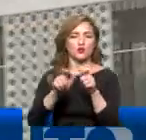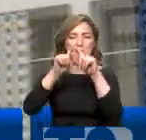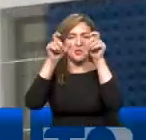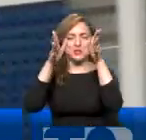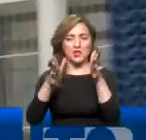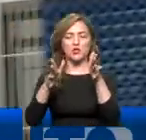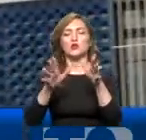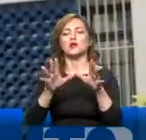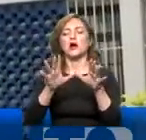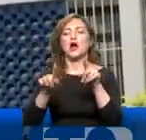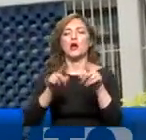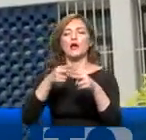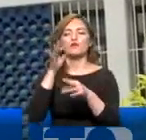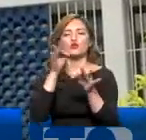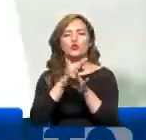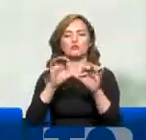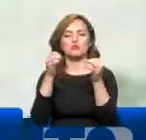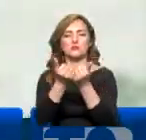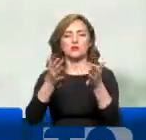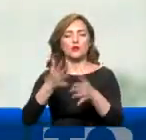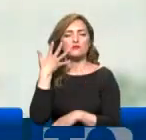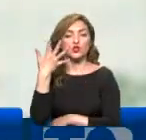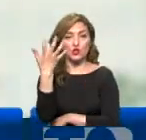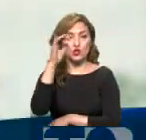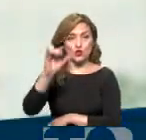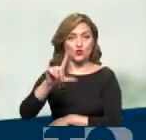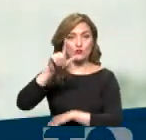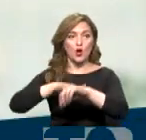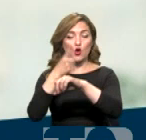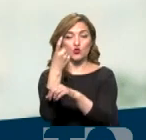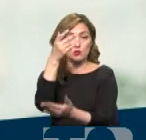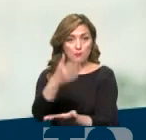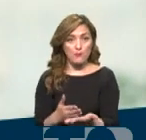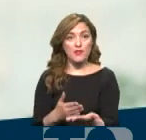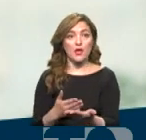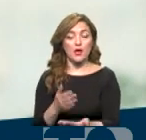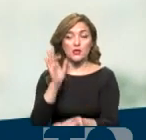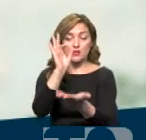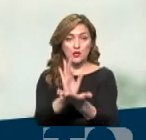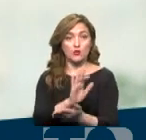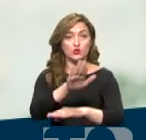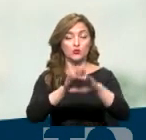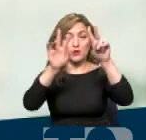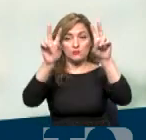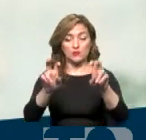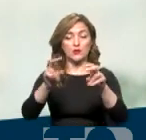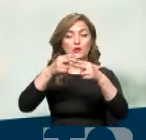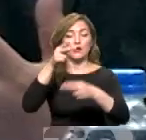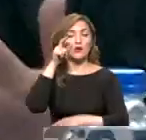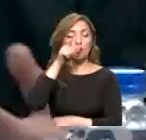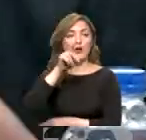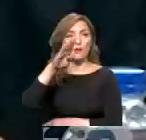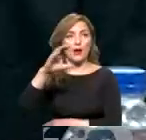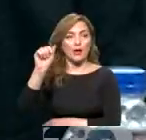empresarios, legisladores y exfuncionarios. El 15 de julio a las 11:30 deberá dar su versión respecto a este caso el